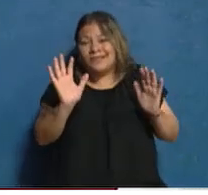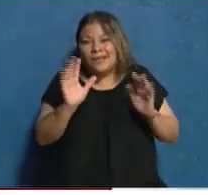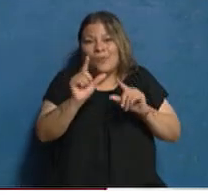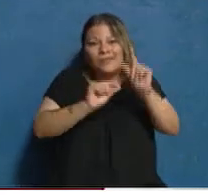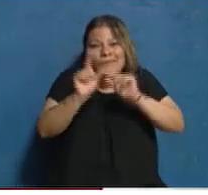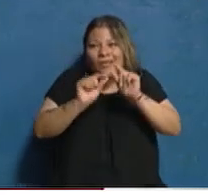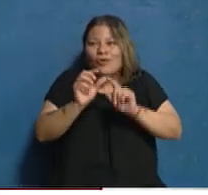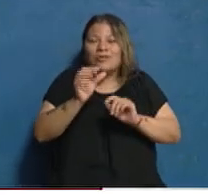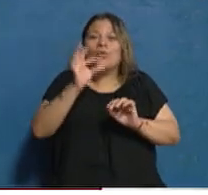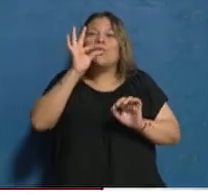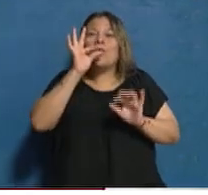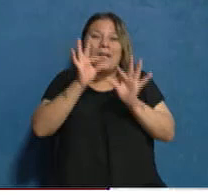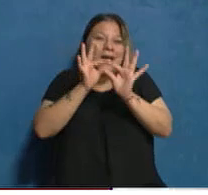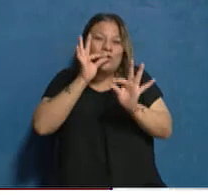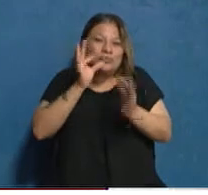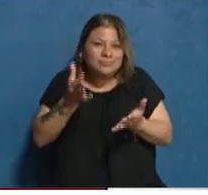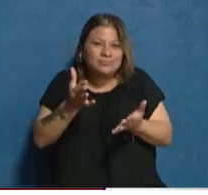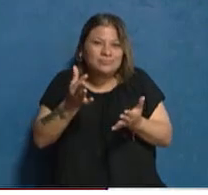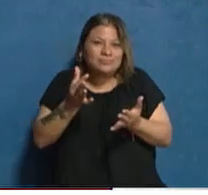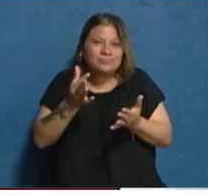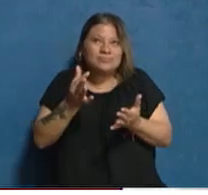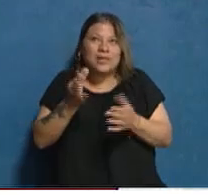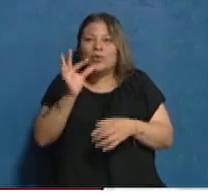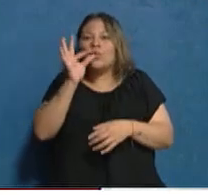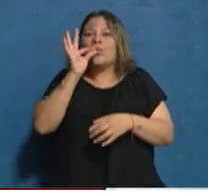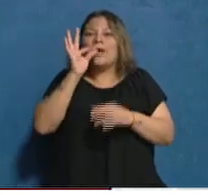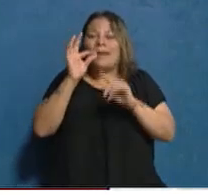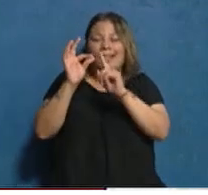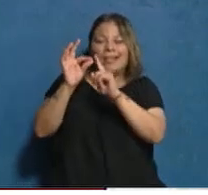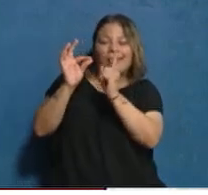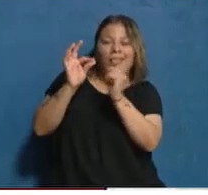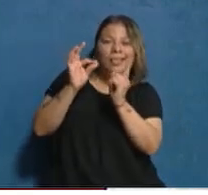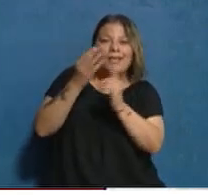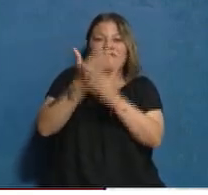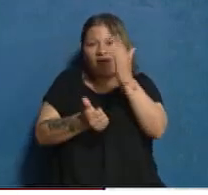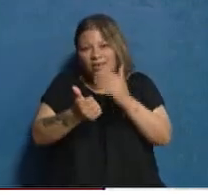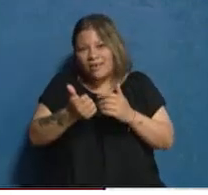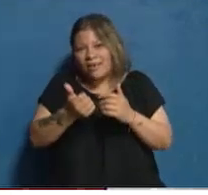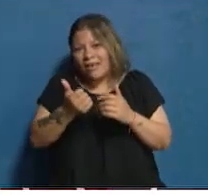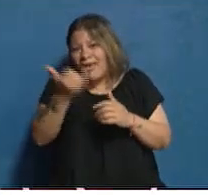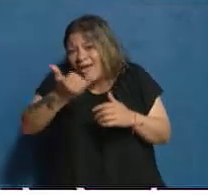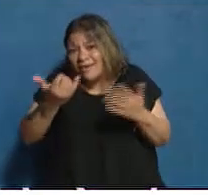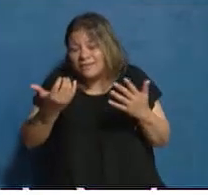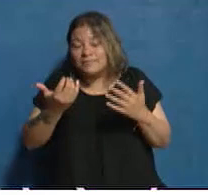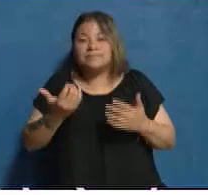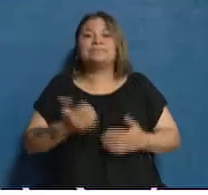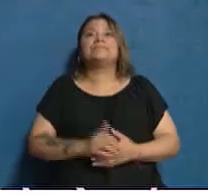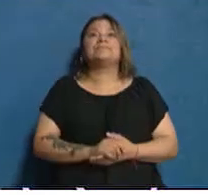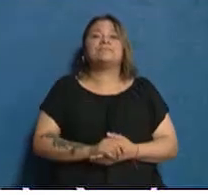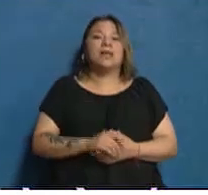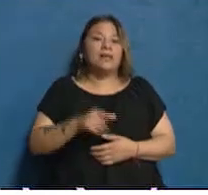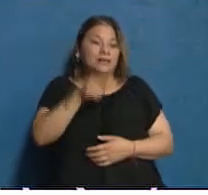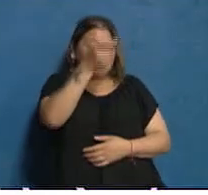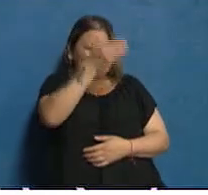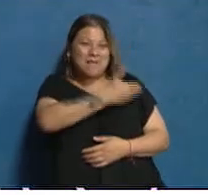con aparatos. No hay aparatos que no tengan margen de error. Bueno, y no es el único,